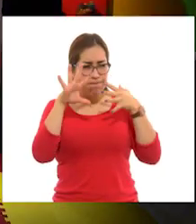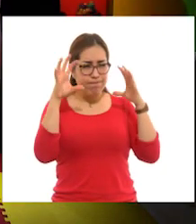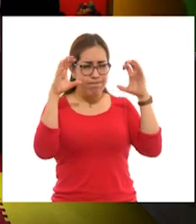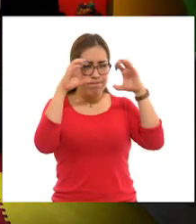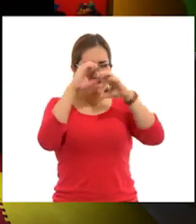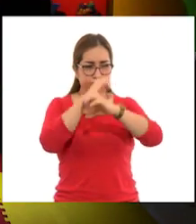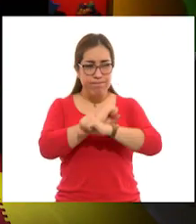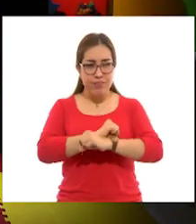¡Mira!